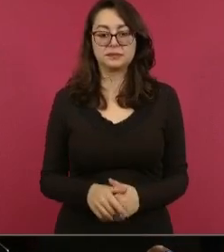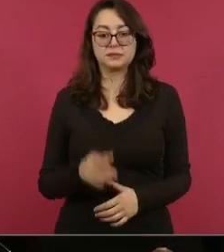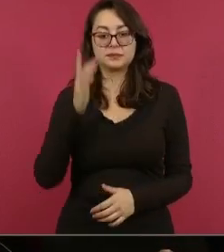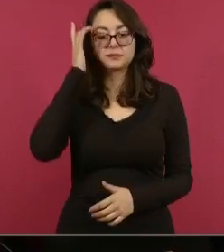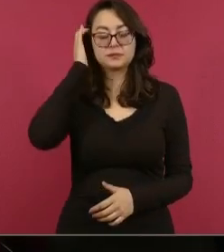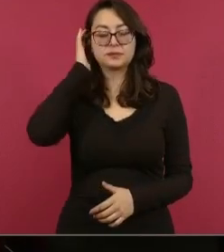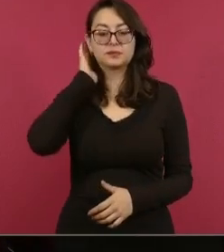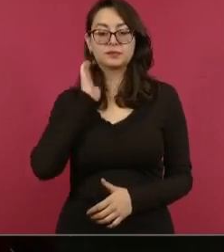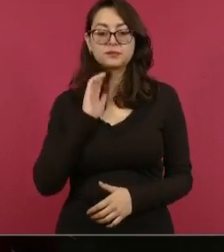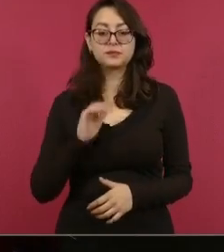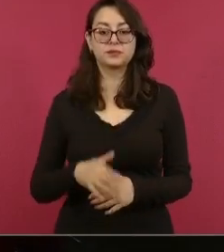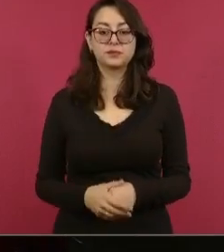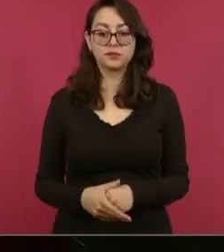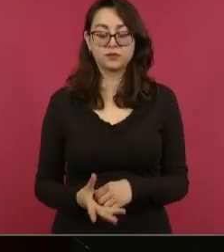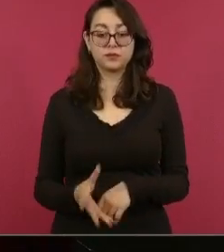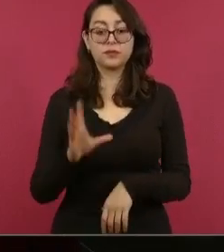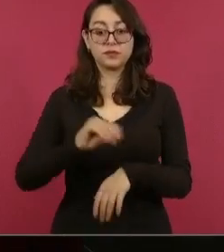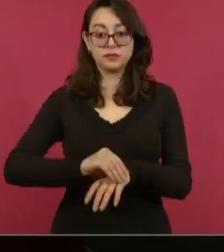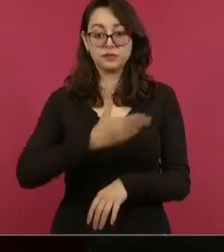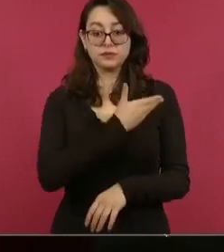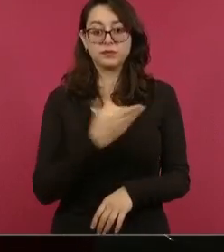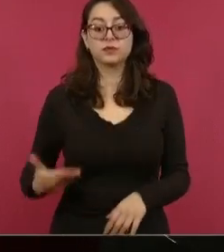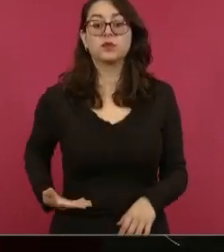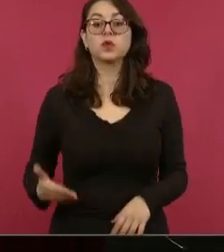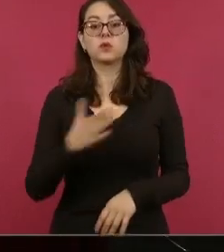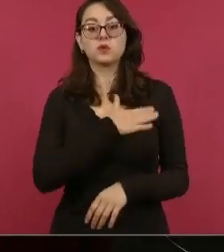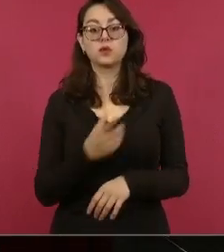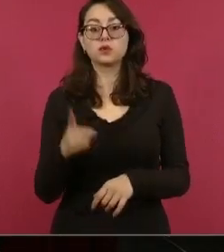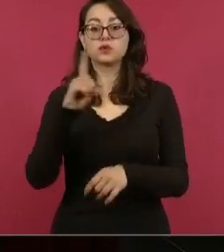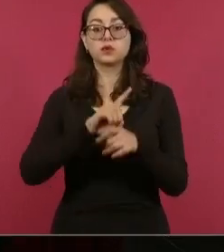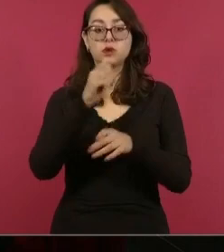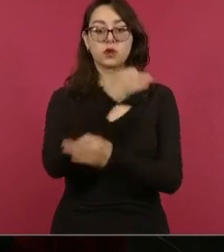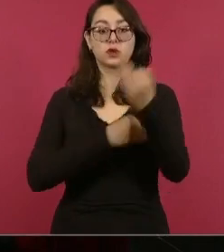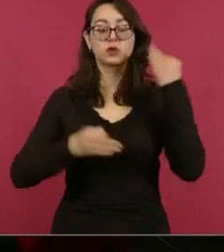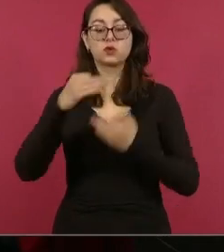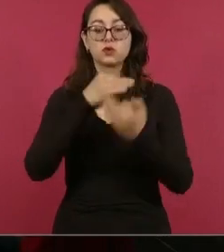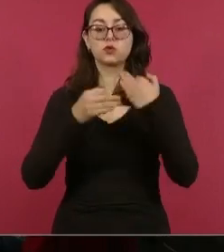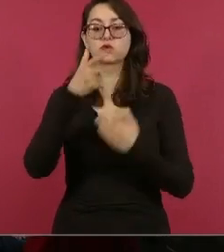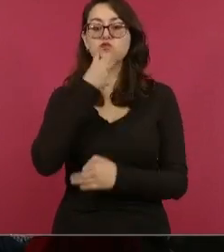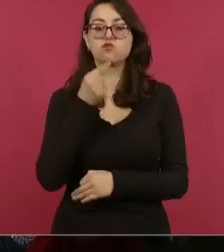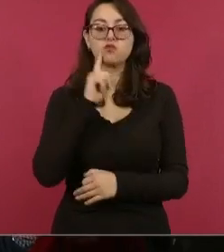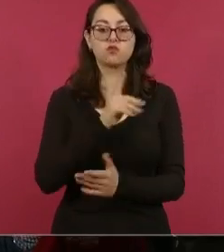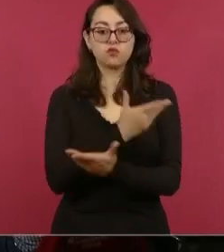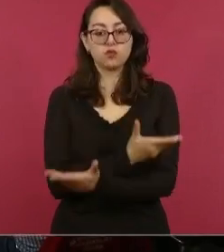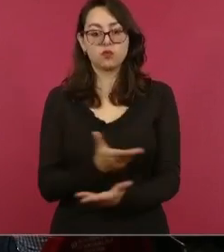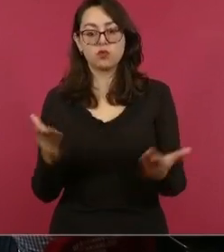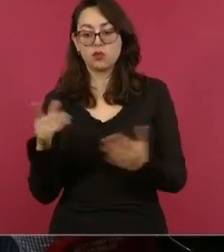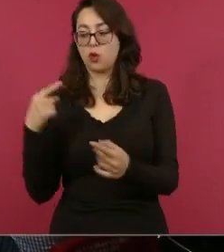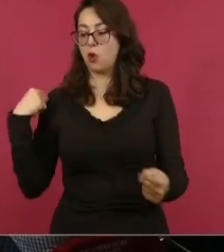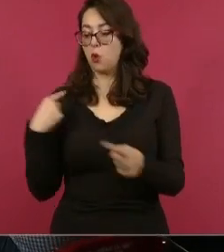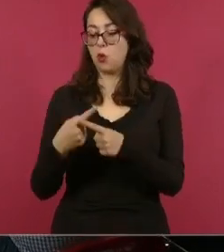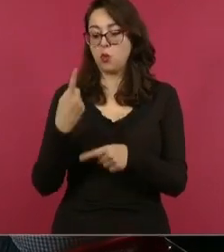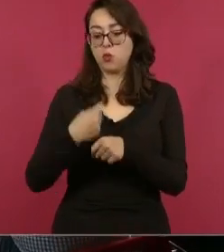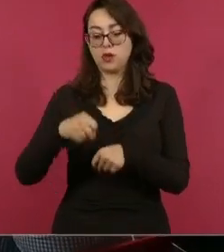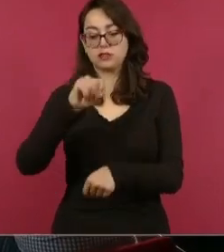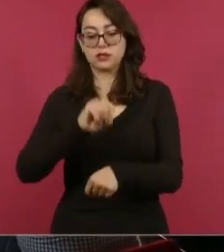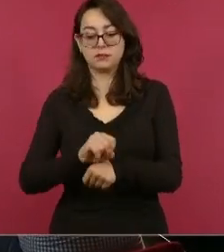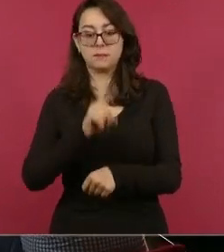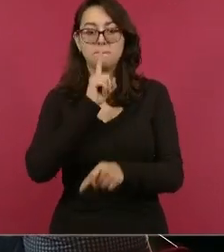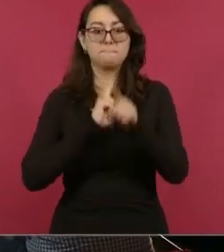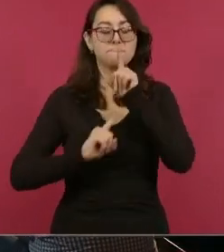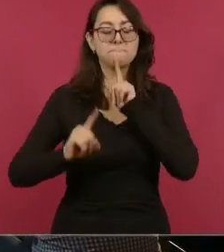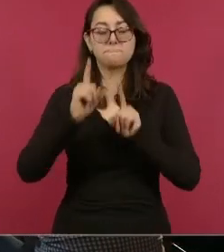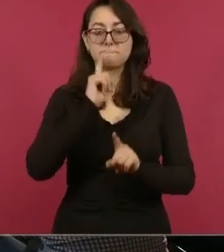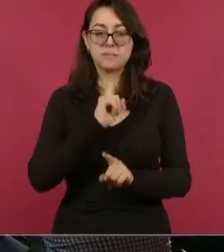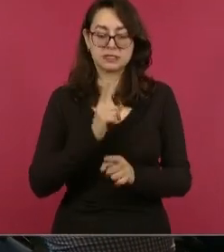Con su permiso, señor presidente, buenos días a todas, a todos. Esa es la sección Quienes quieren las mentiras de la semana. Primero decir un